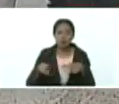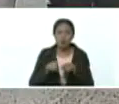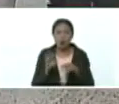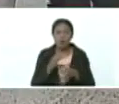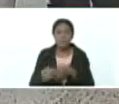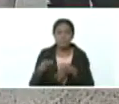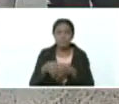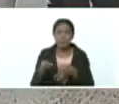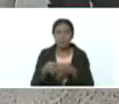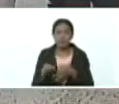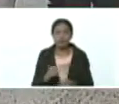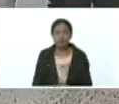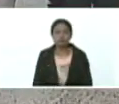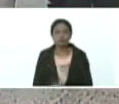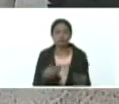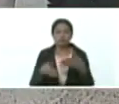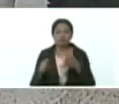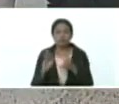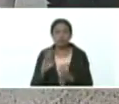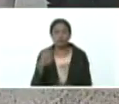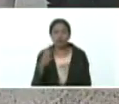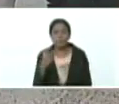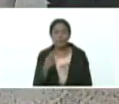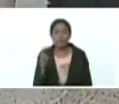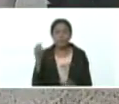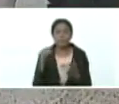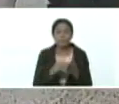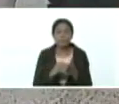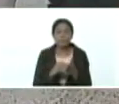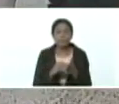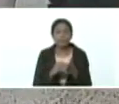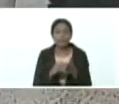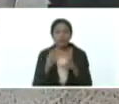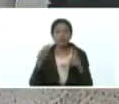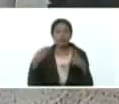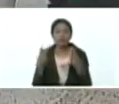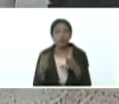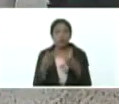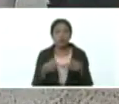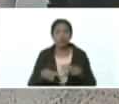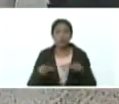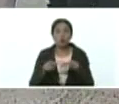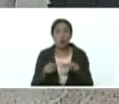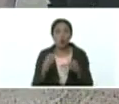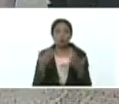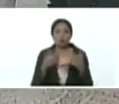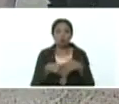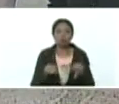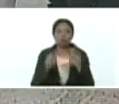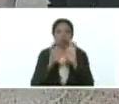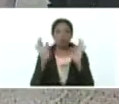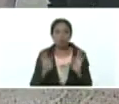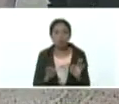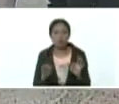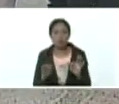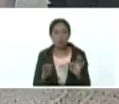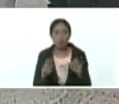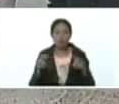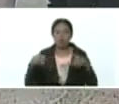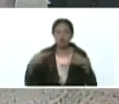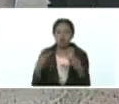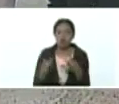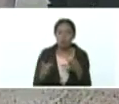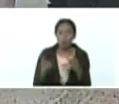Petro para construir por lo menos 1.000 nuevos ambulatorios integrales y modernos,